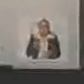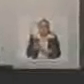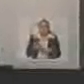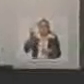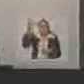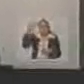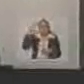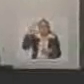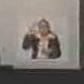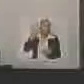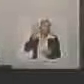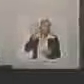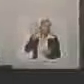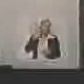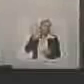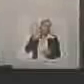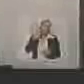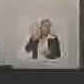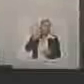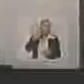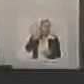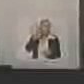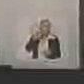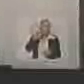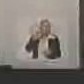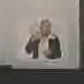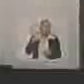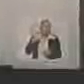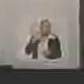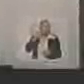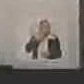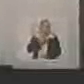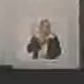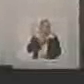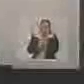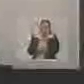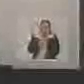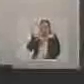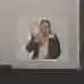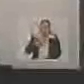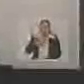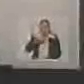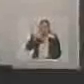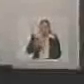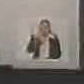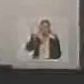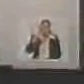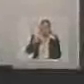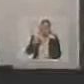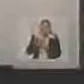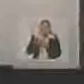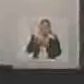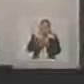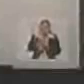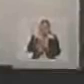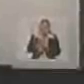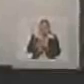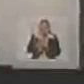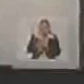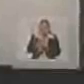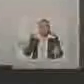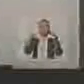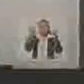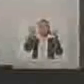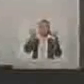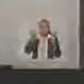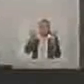como diputada local, vamos a continuar acompañándote, porque no estás solo, vecino, vamos a ayudarte a recuperar el bienestar